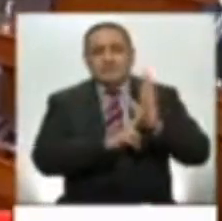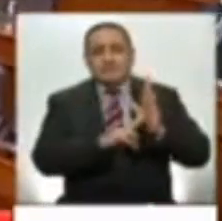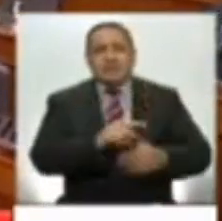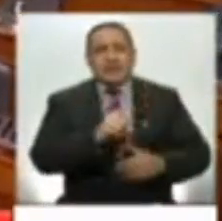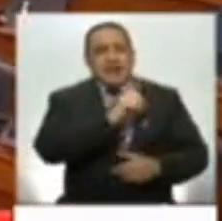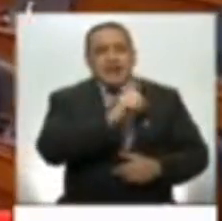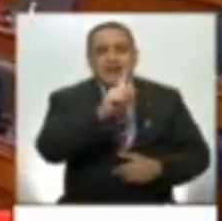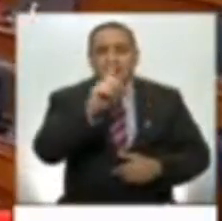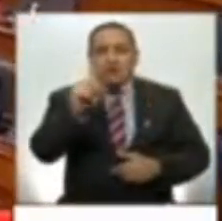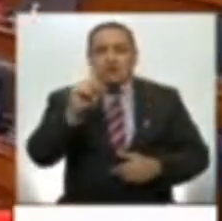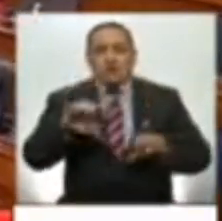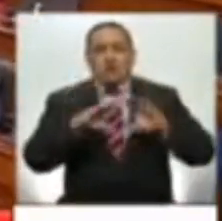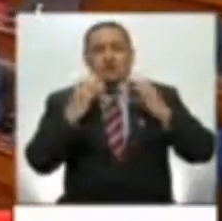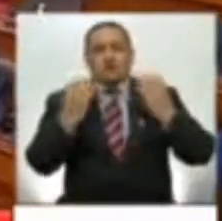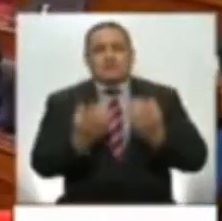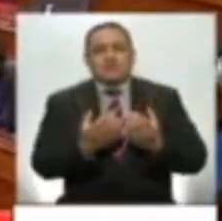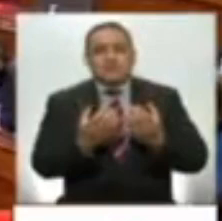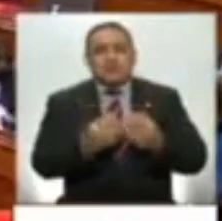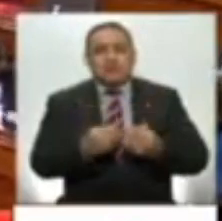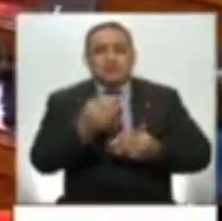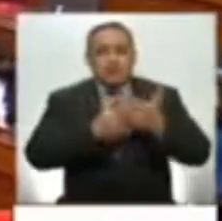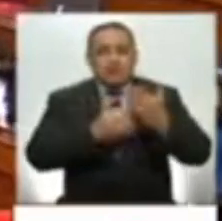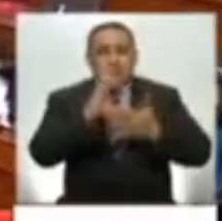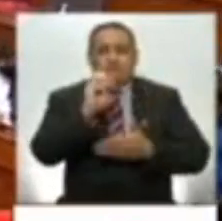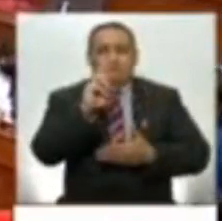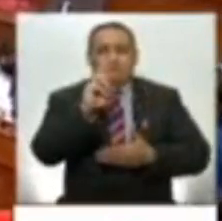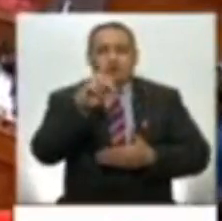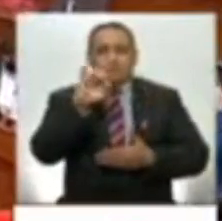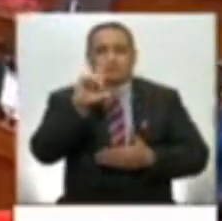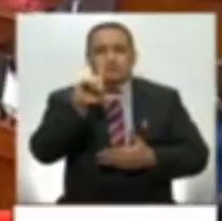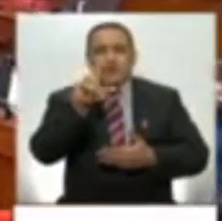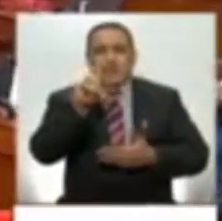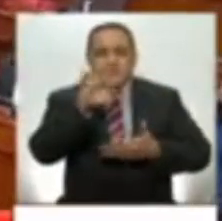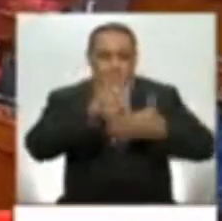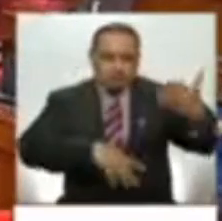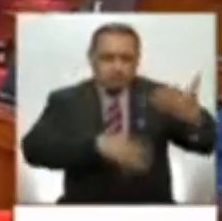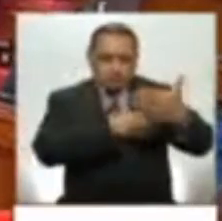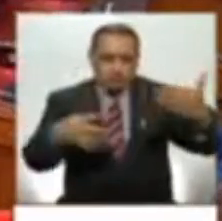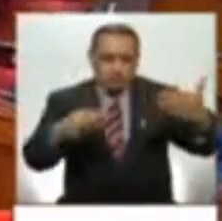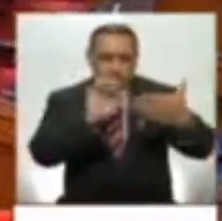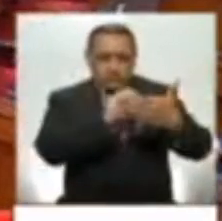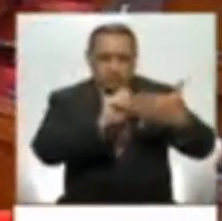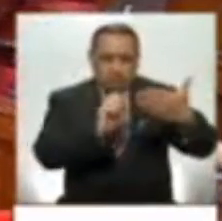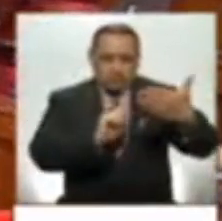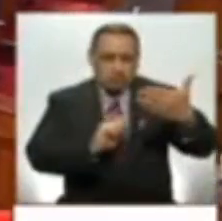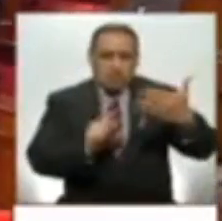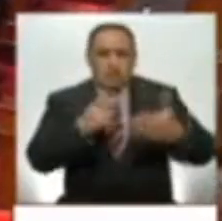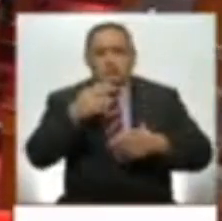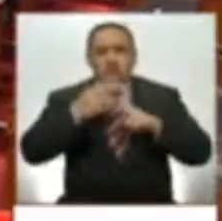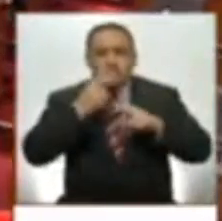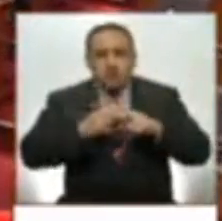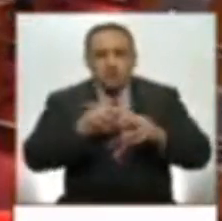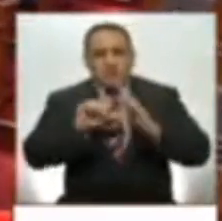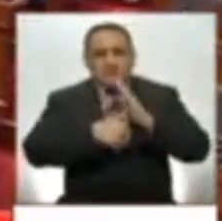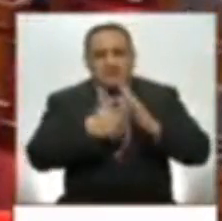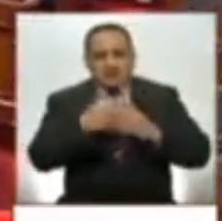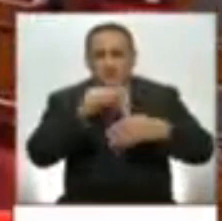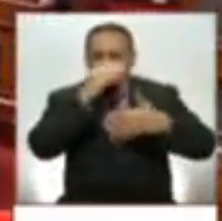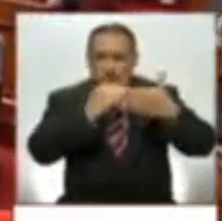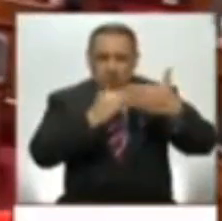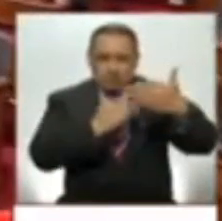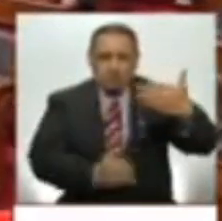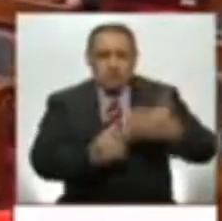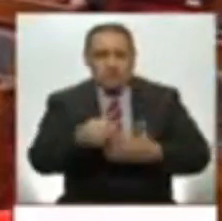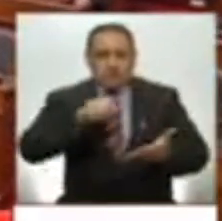cada congresista electo un formulario de datos personales, el mismo que será devuelto, llenado y firmado